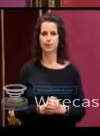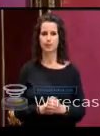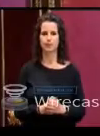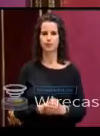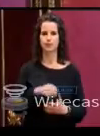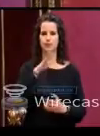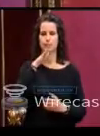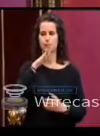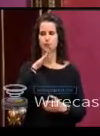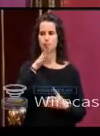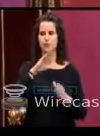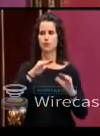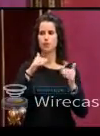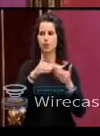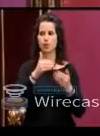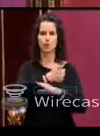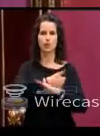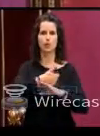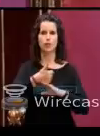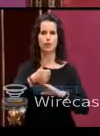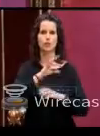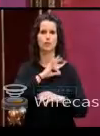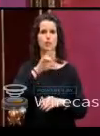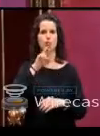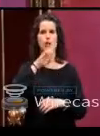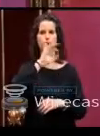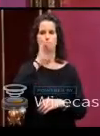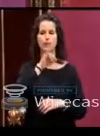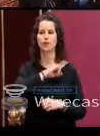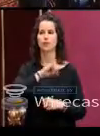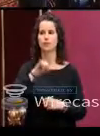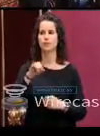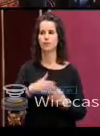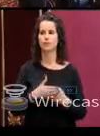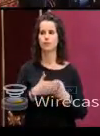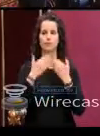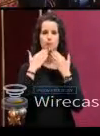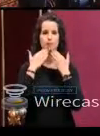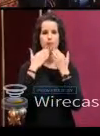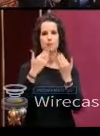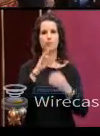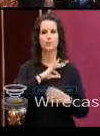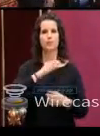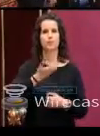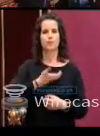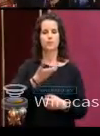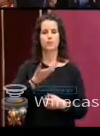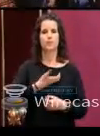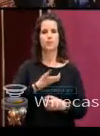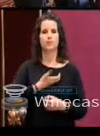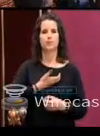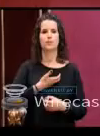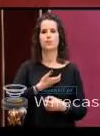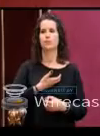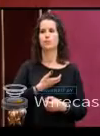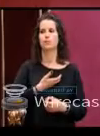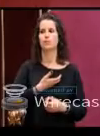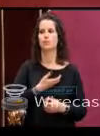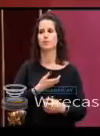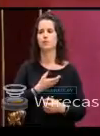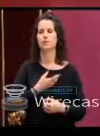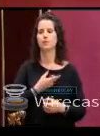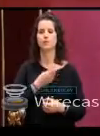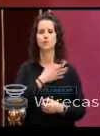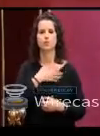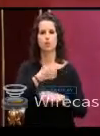Por parte del Grupo de Ciudadanos, señora Rodríguez, tiene la palabra. Muchas gracias, señor alcalde. Vaya por delante que lo que